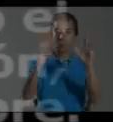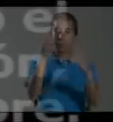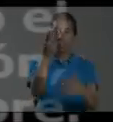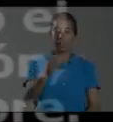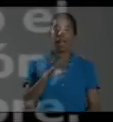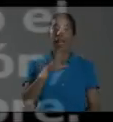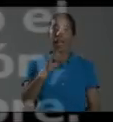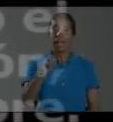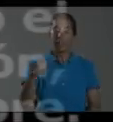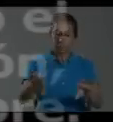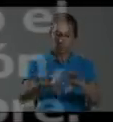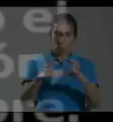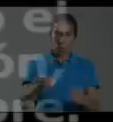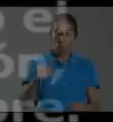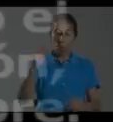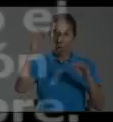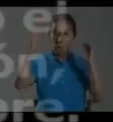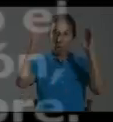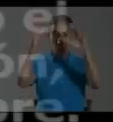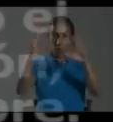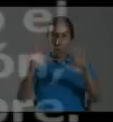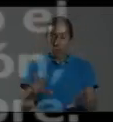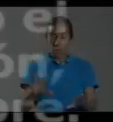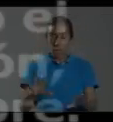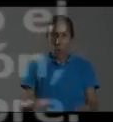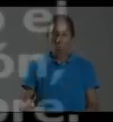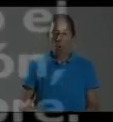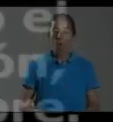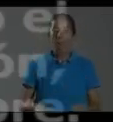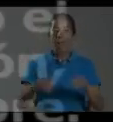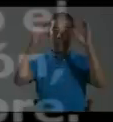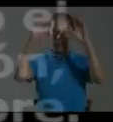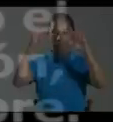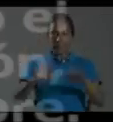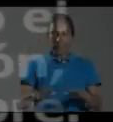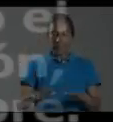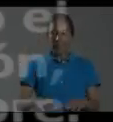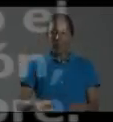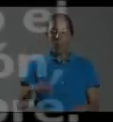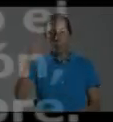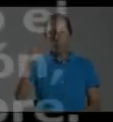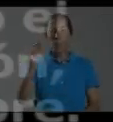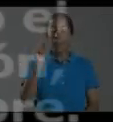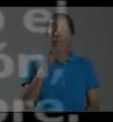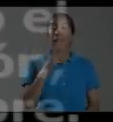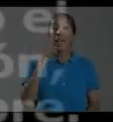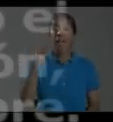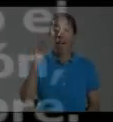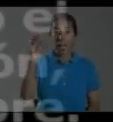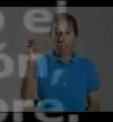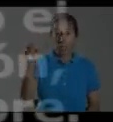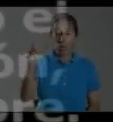que desciende sobre los montes de Sión, porque ahí mandó el Señor la bendición y la vida.